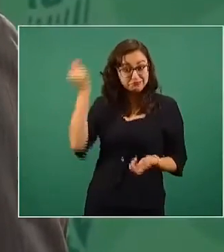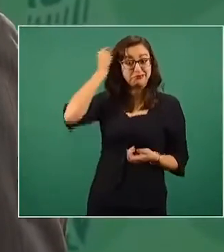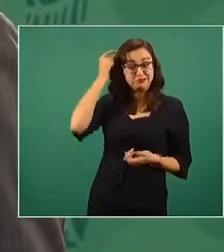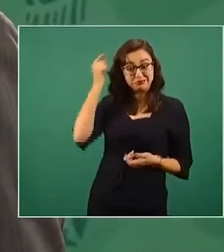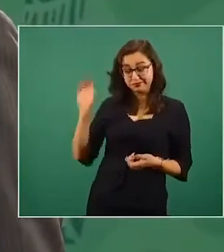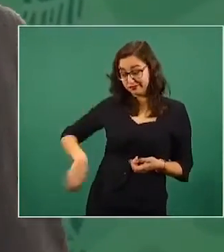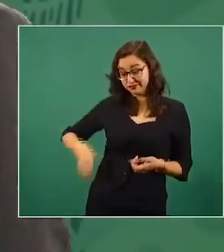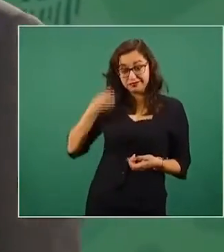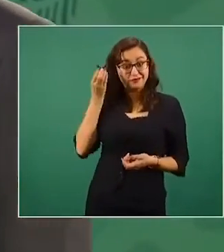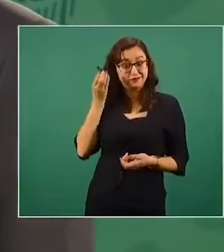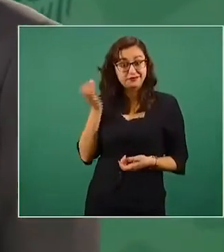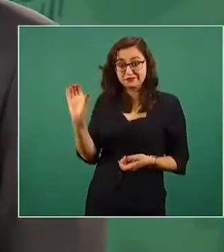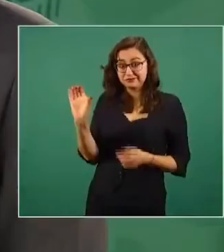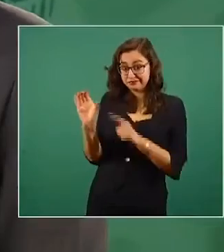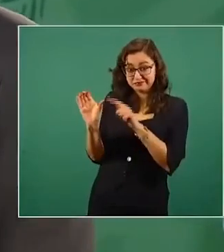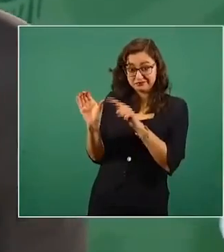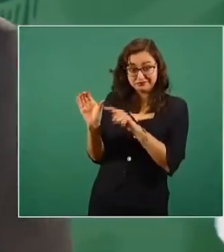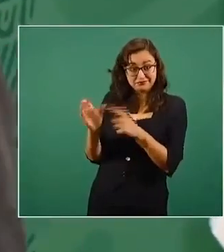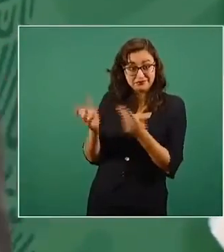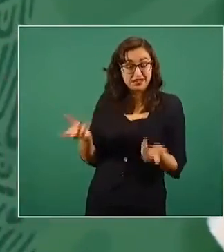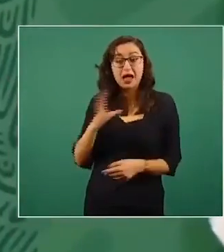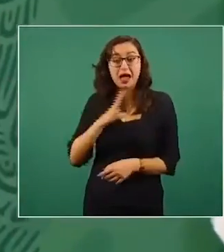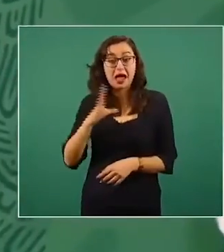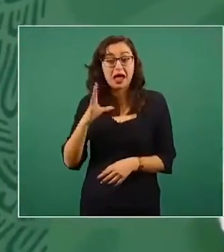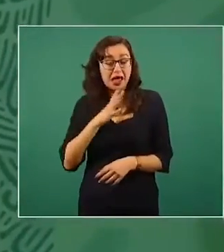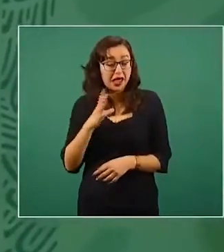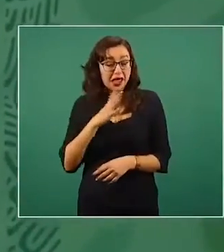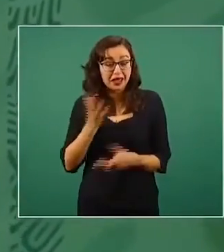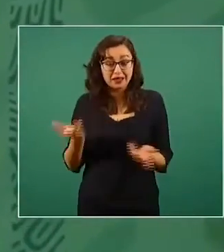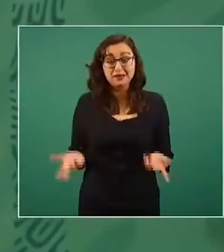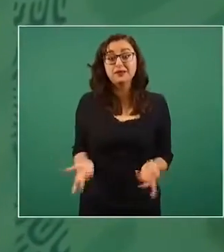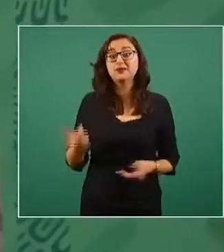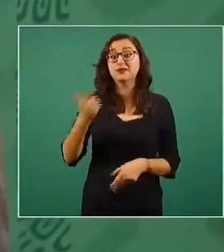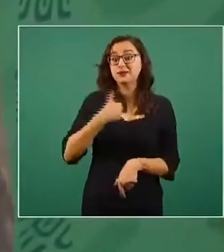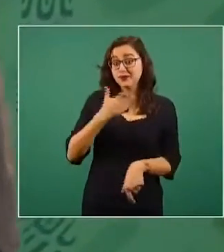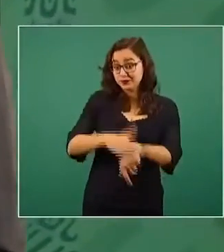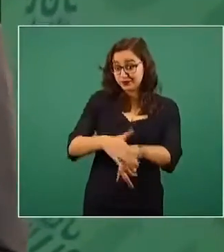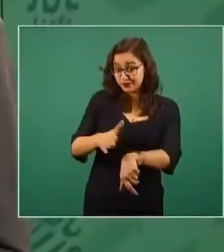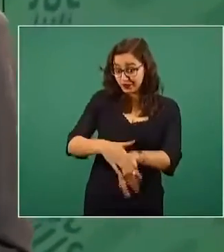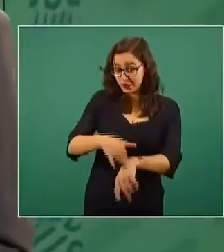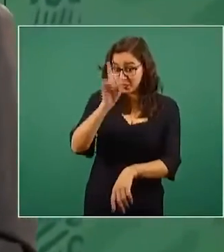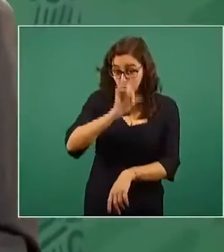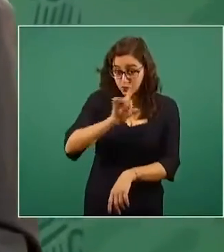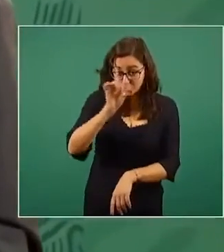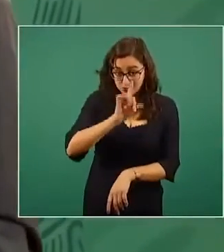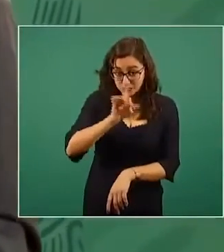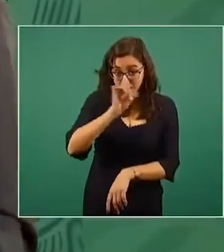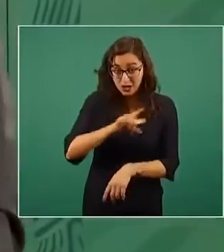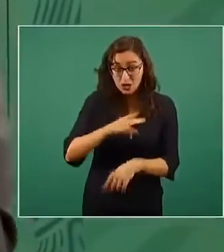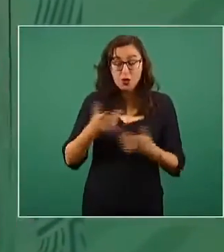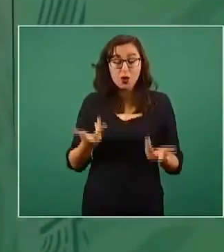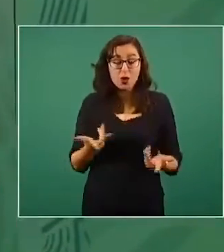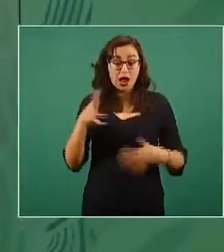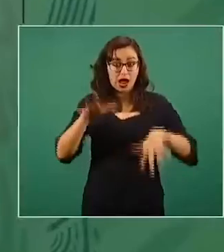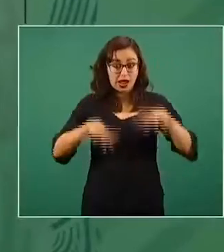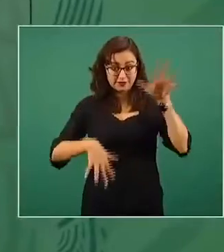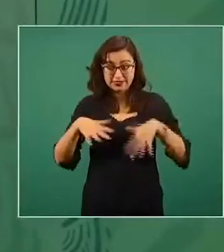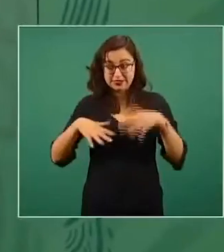Y ya recomiendo que no se confíen porque muchas veces ese